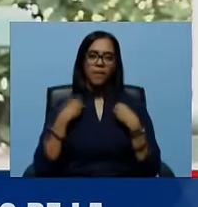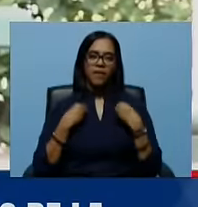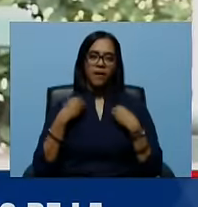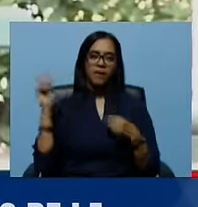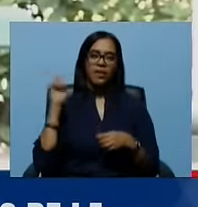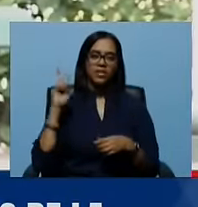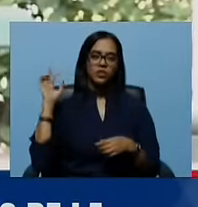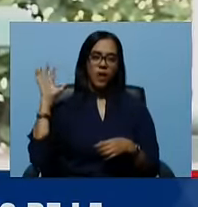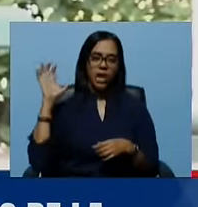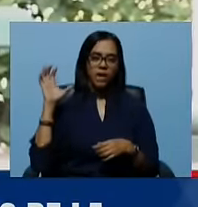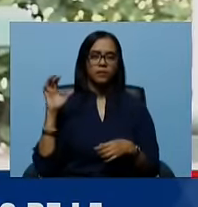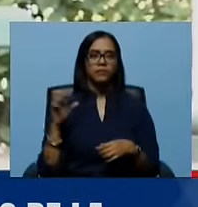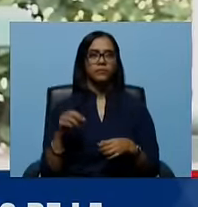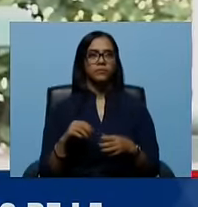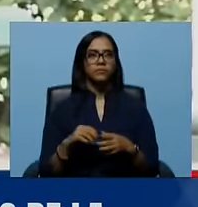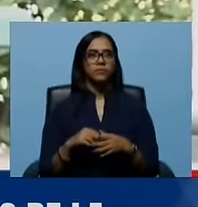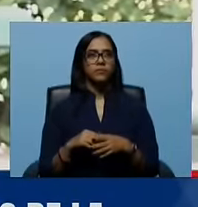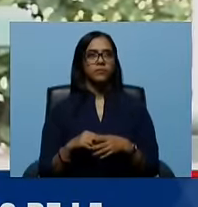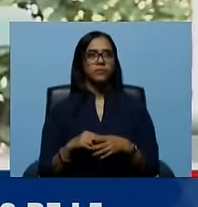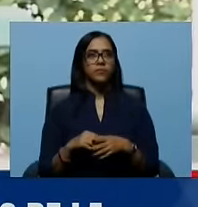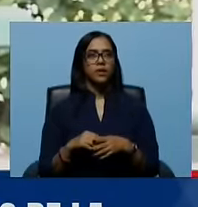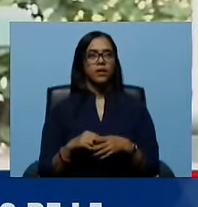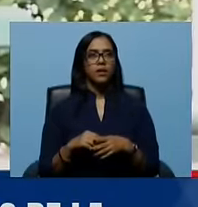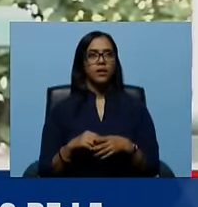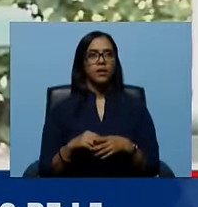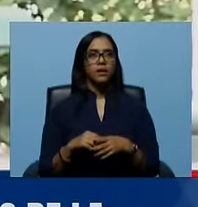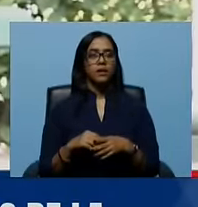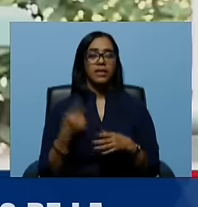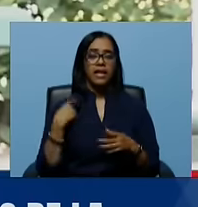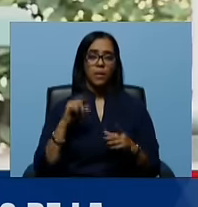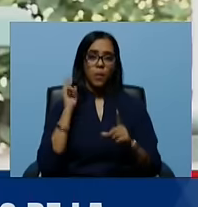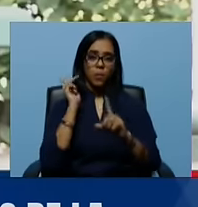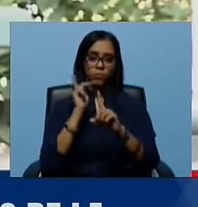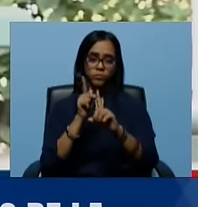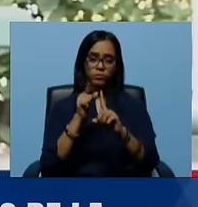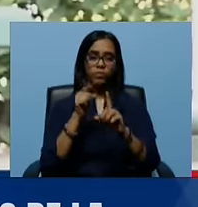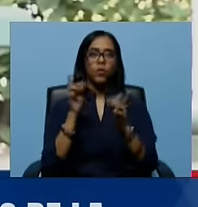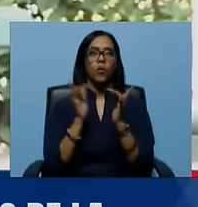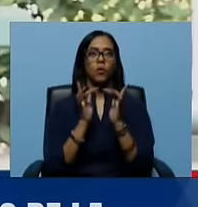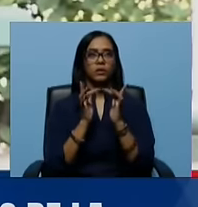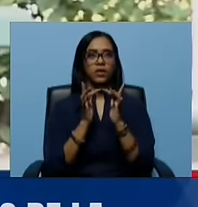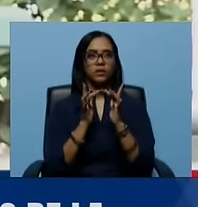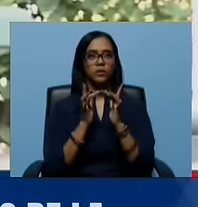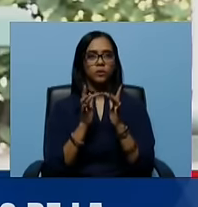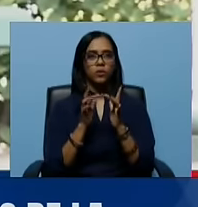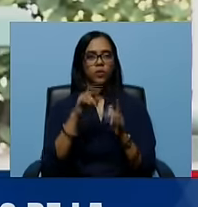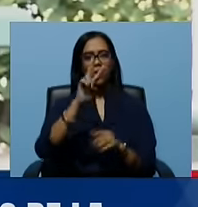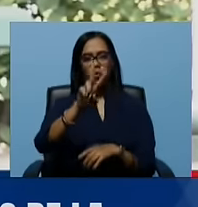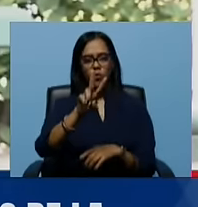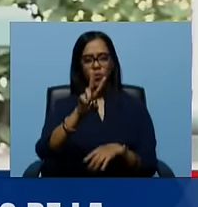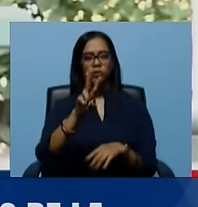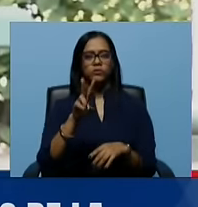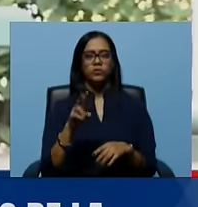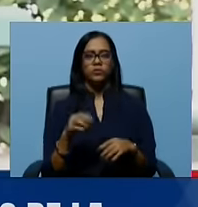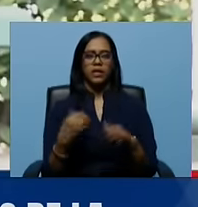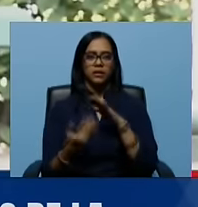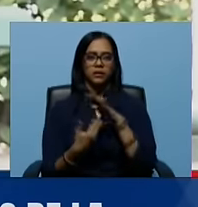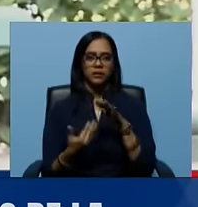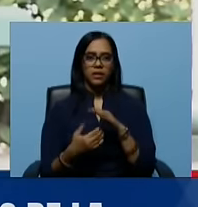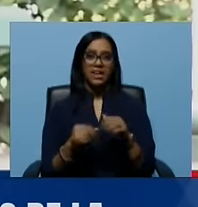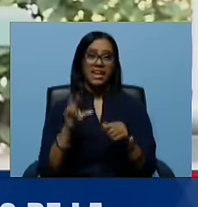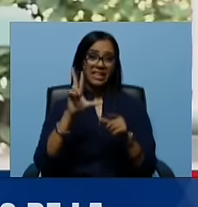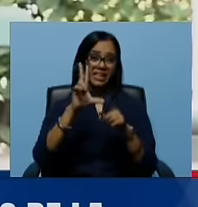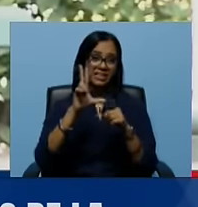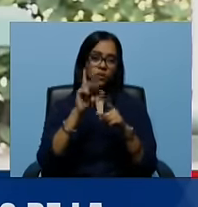un pase que está relacionado con 2 de los vértices. El tercero, que se